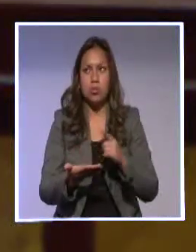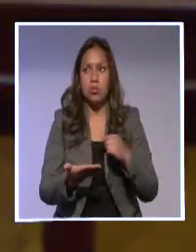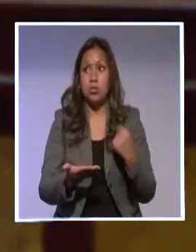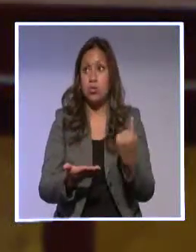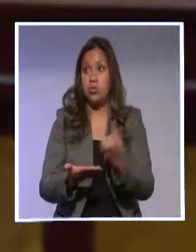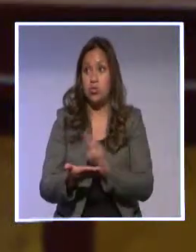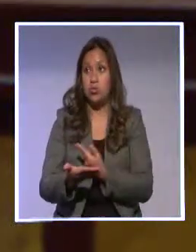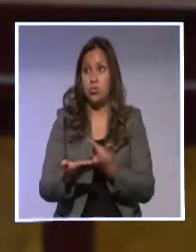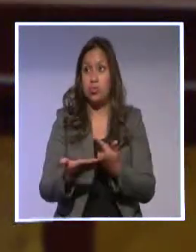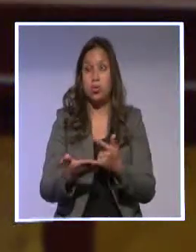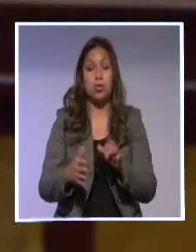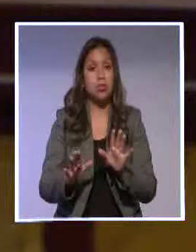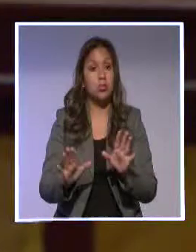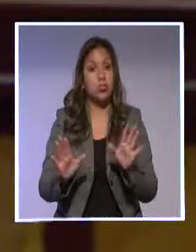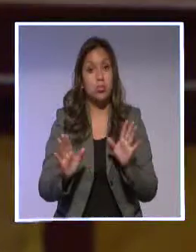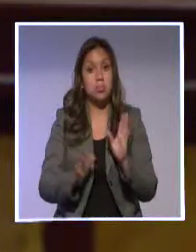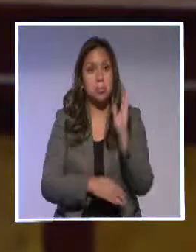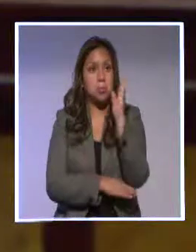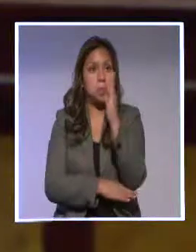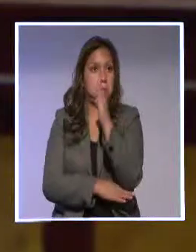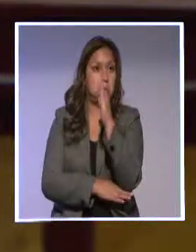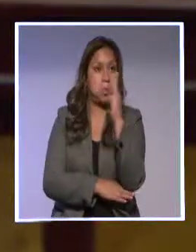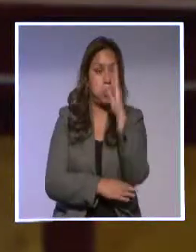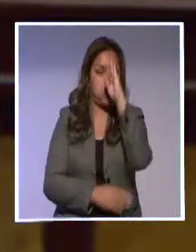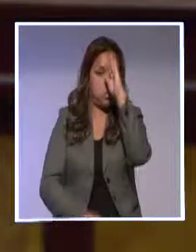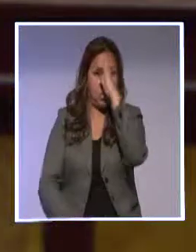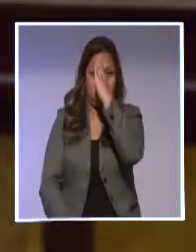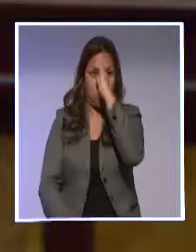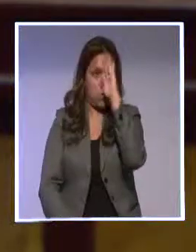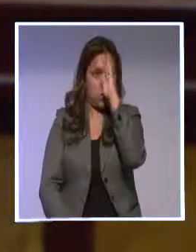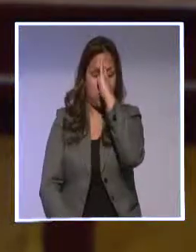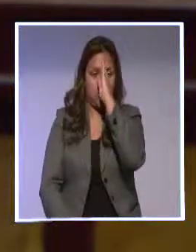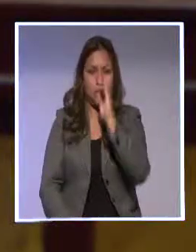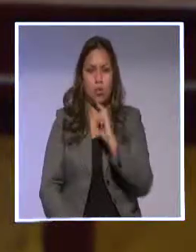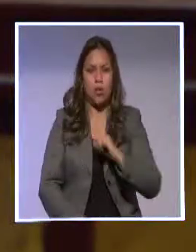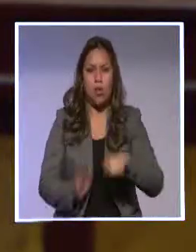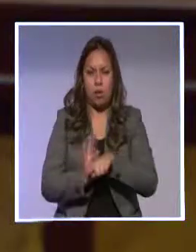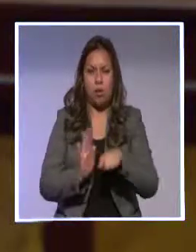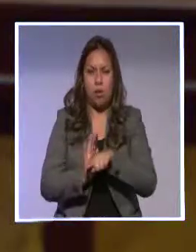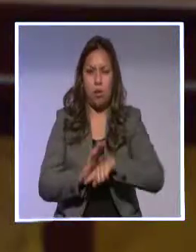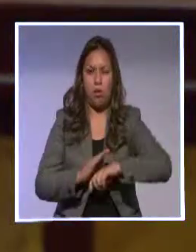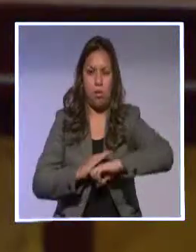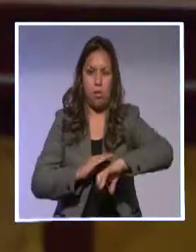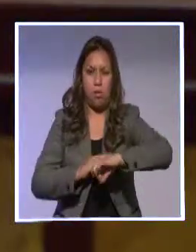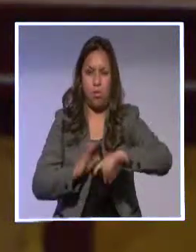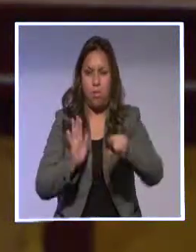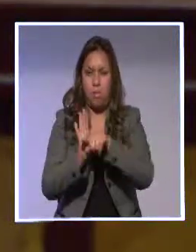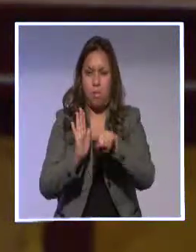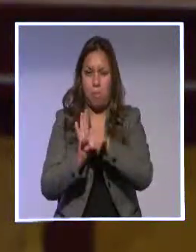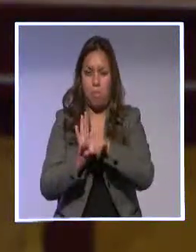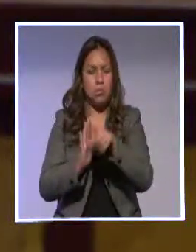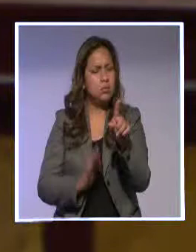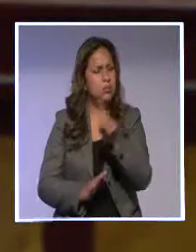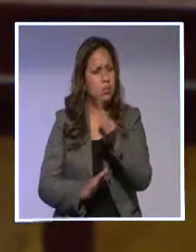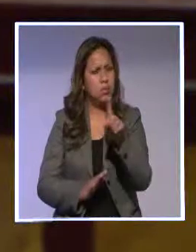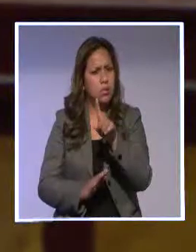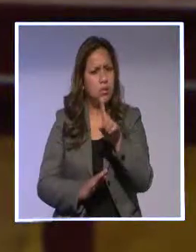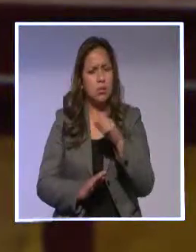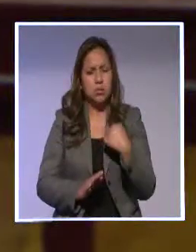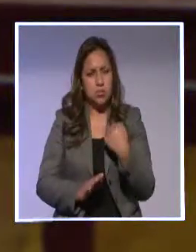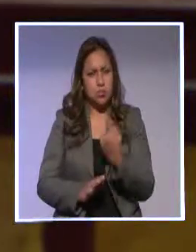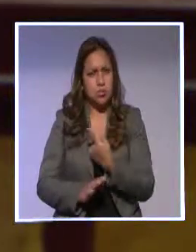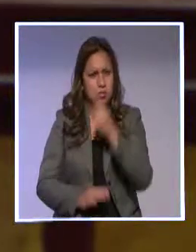siendo coyunturales políticamente ni estamos siendo maliciosos pues nosotros estamos presentando este tipo de